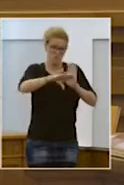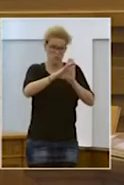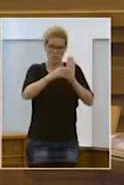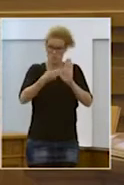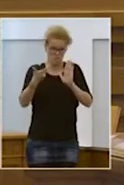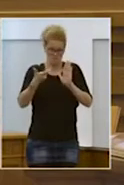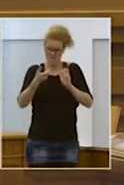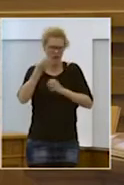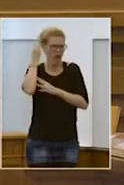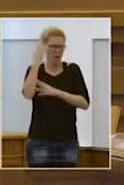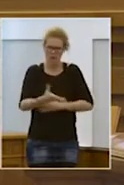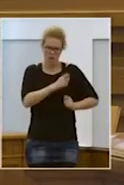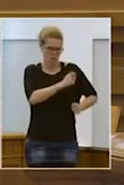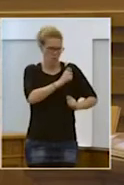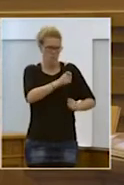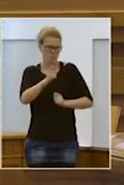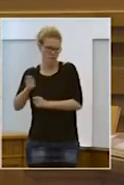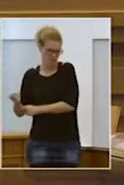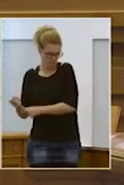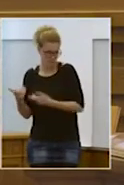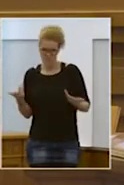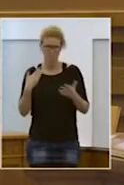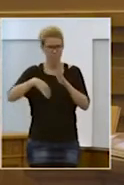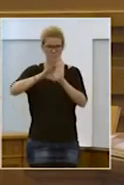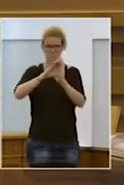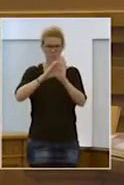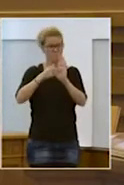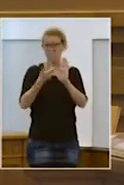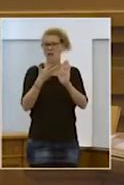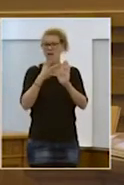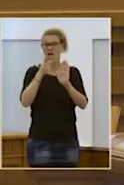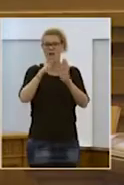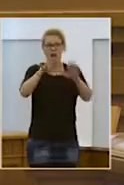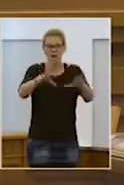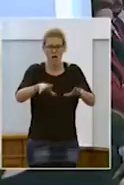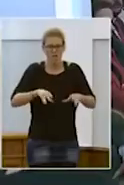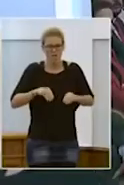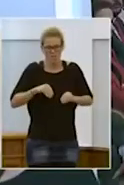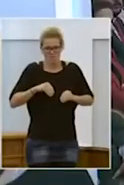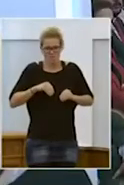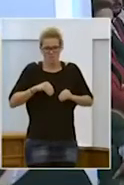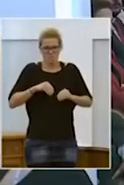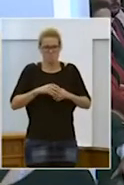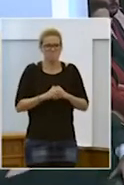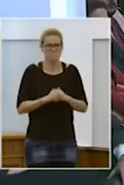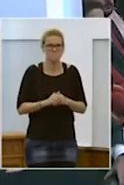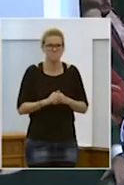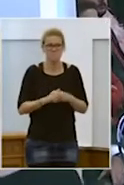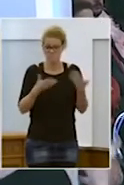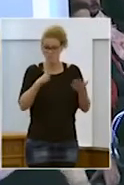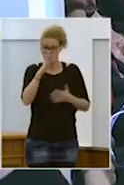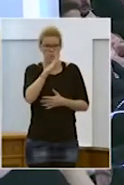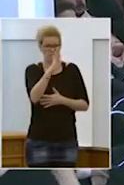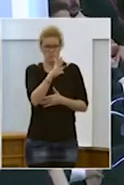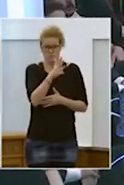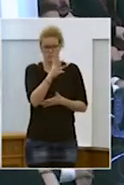gestionar una crisis de estas consecuencias al acusar a los castellano-manchegos de querer cogerse 15 días de vacaciones. Alonso ha preguntado a Paje